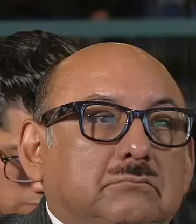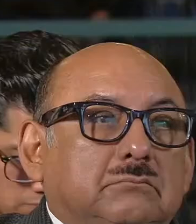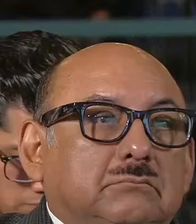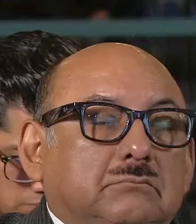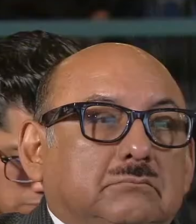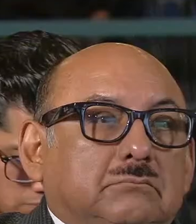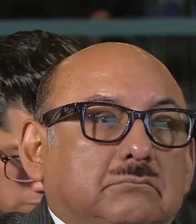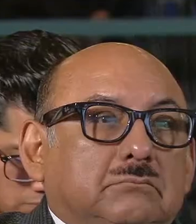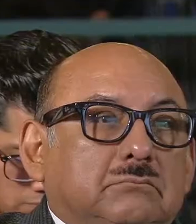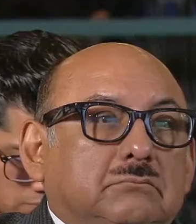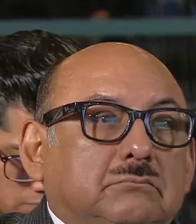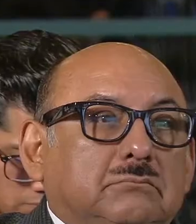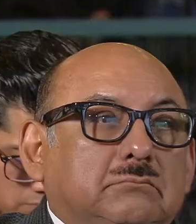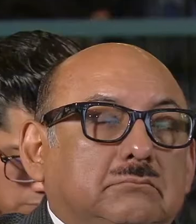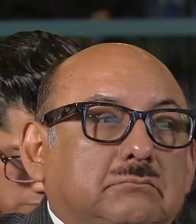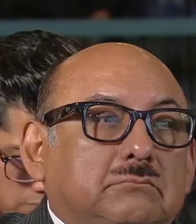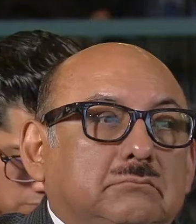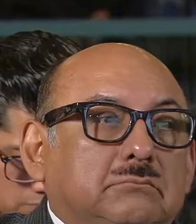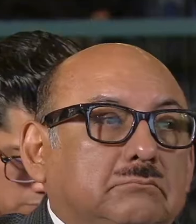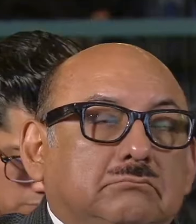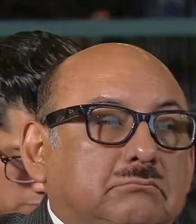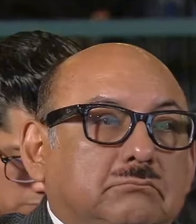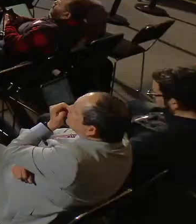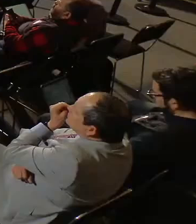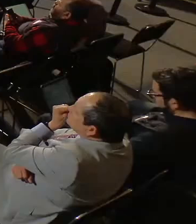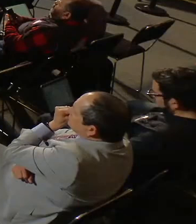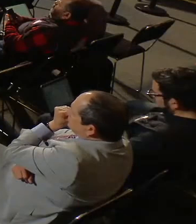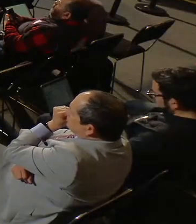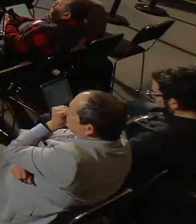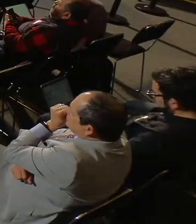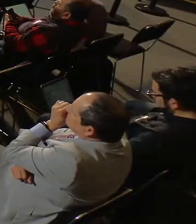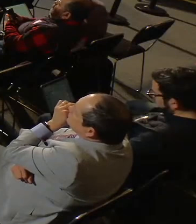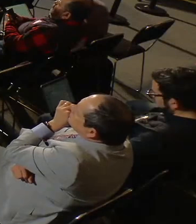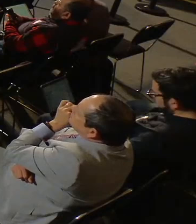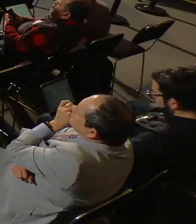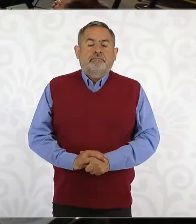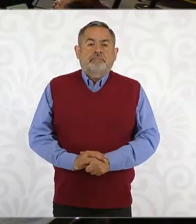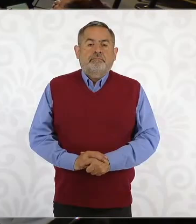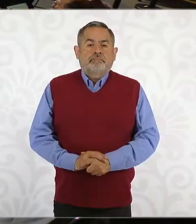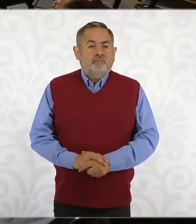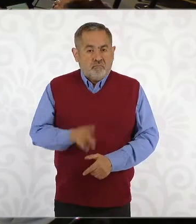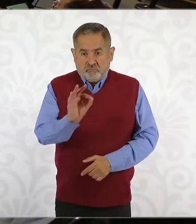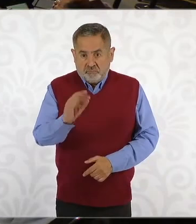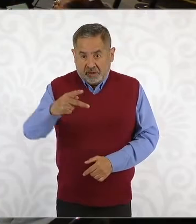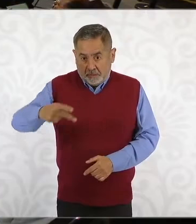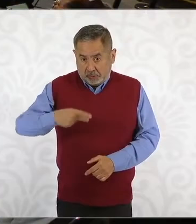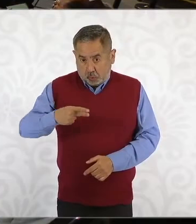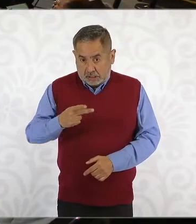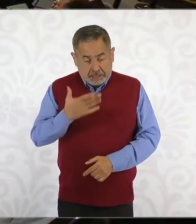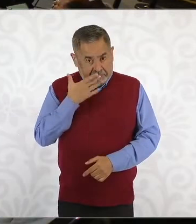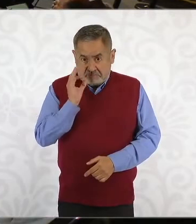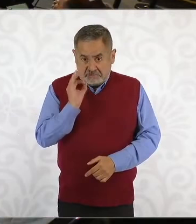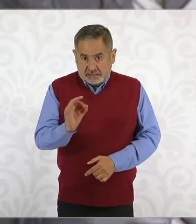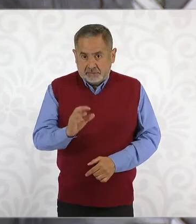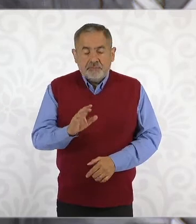fin. ¿No habrá multas para estos concesionarios entonces? Es muy importante esta pregunta porque en ningún momento en realidad